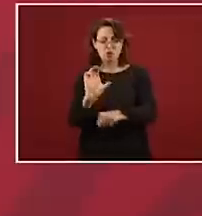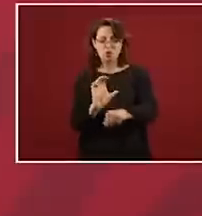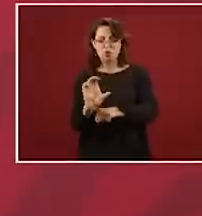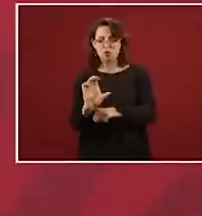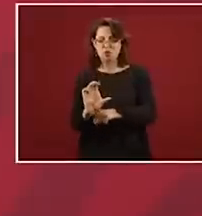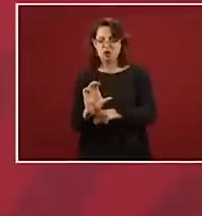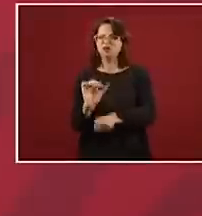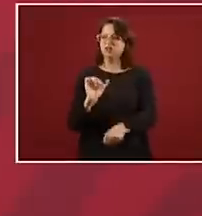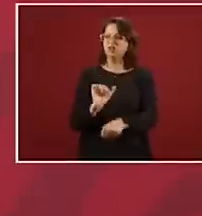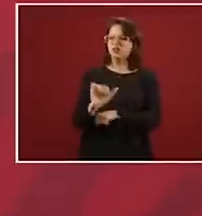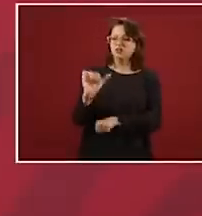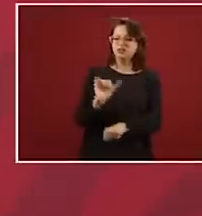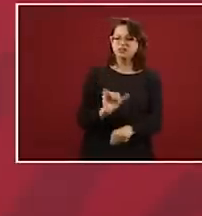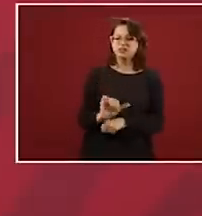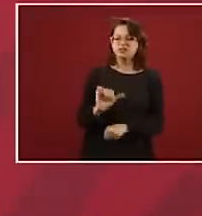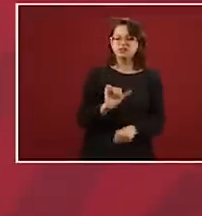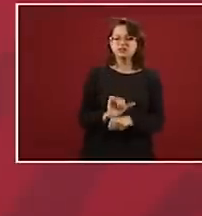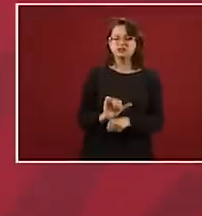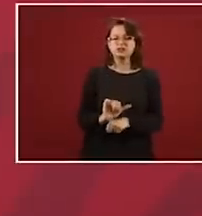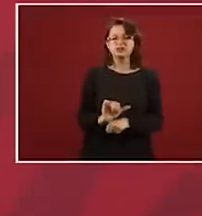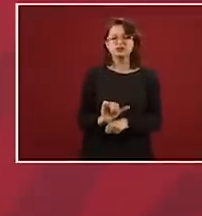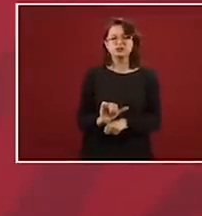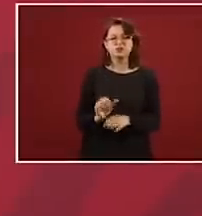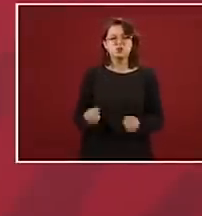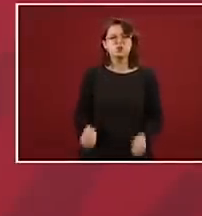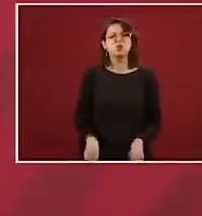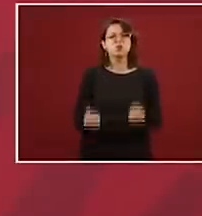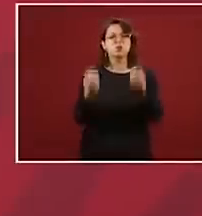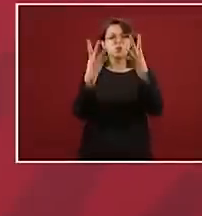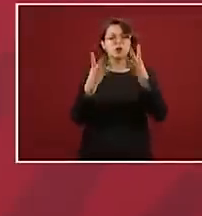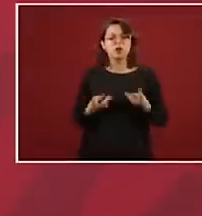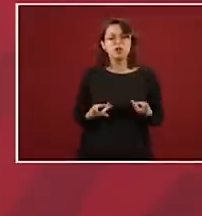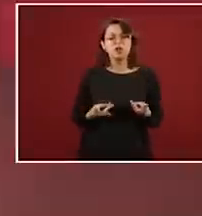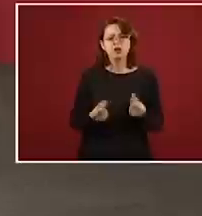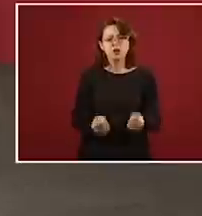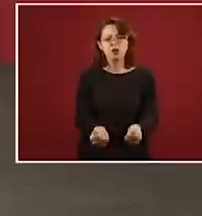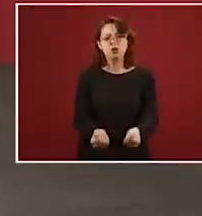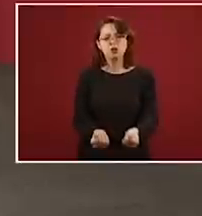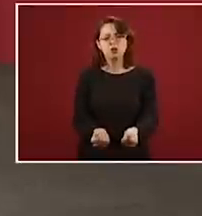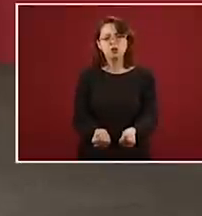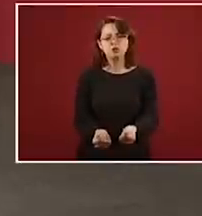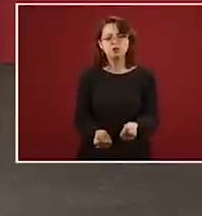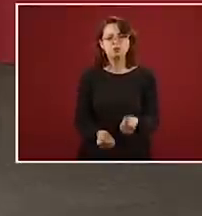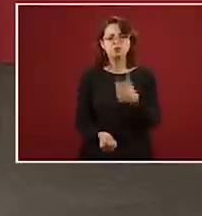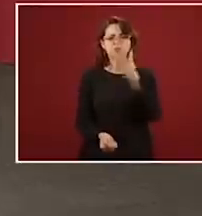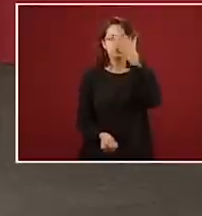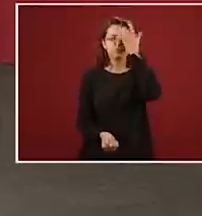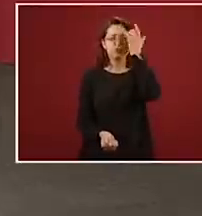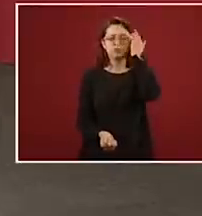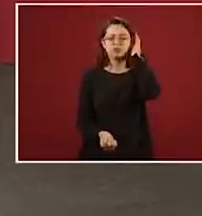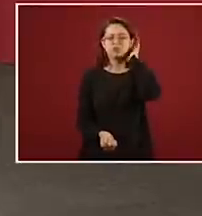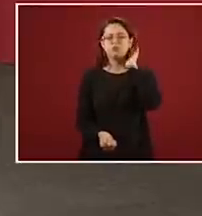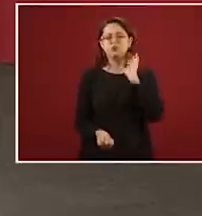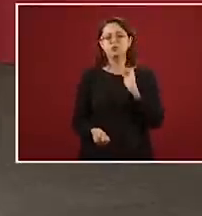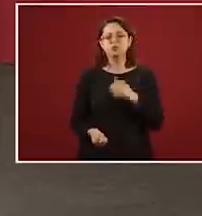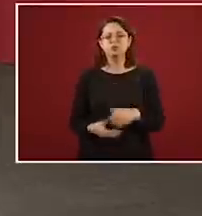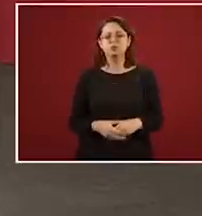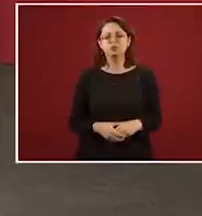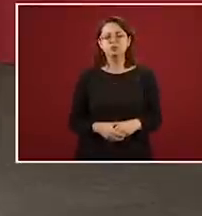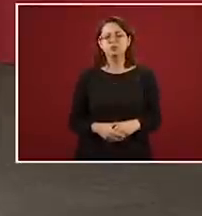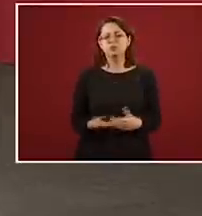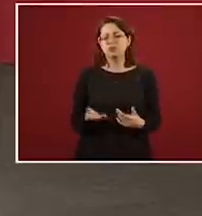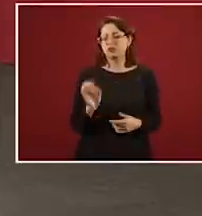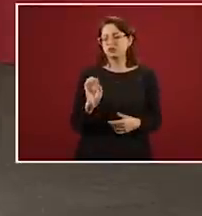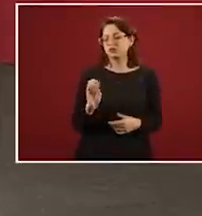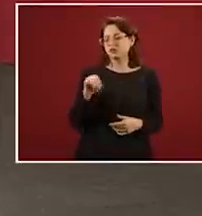Argentina, de los gastos. Recuerdo que cobró el Estado